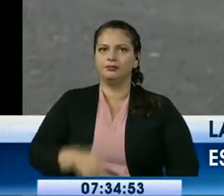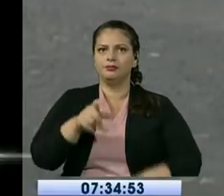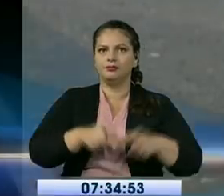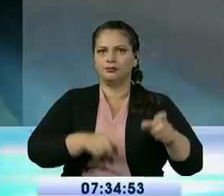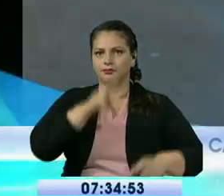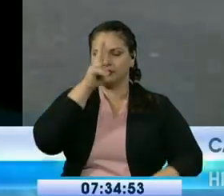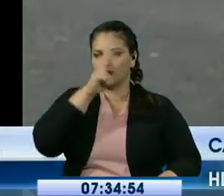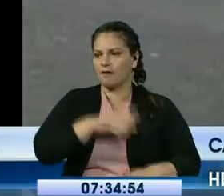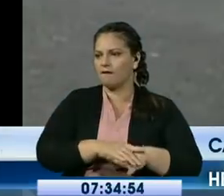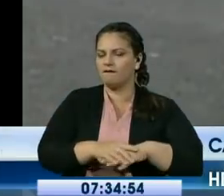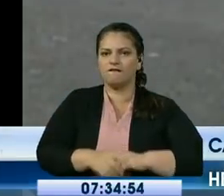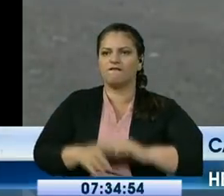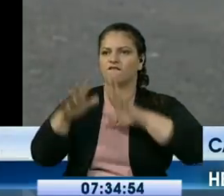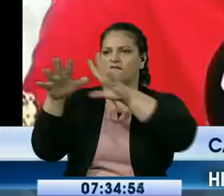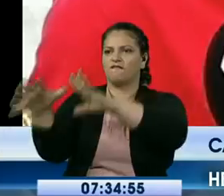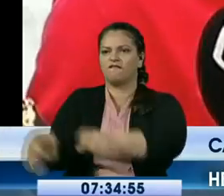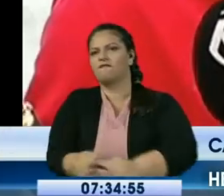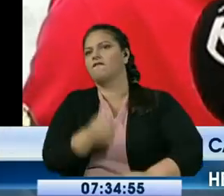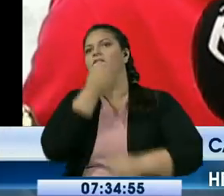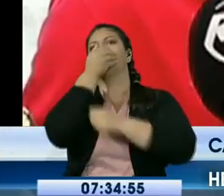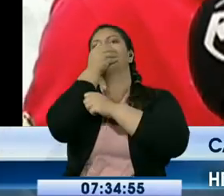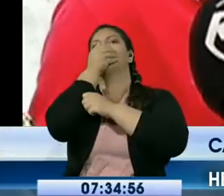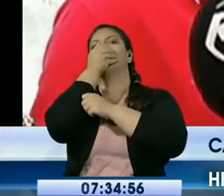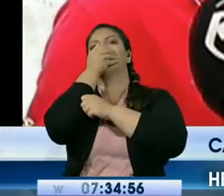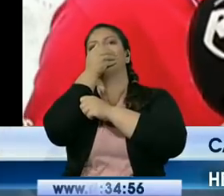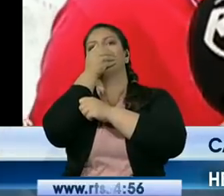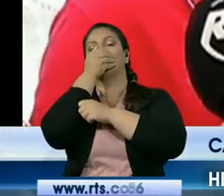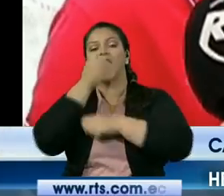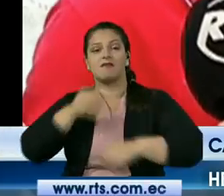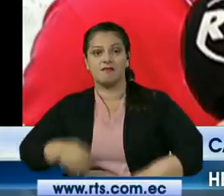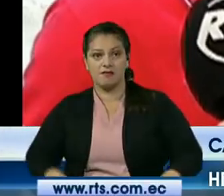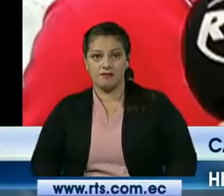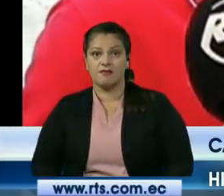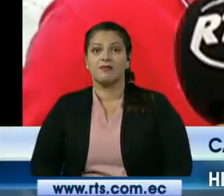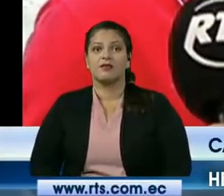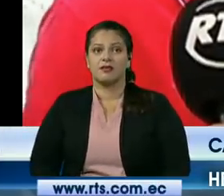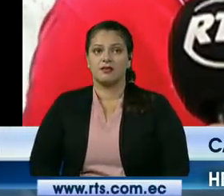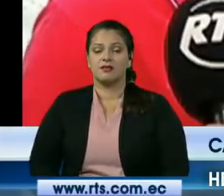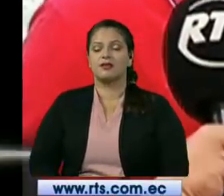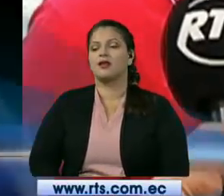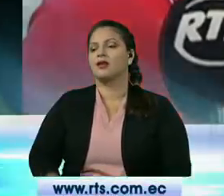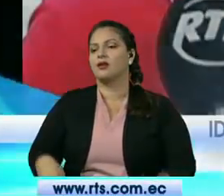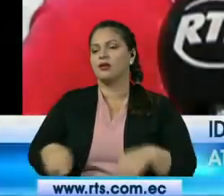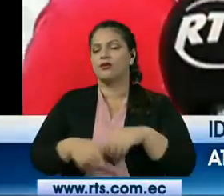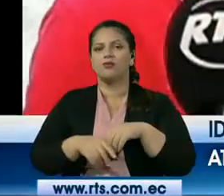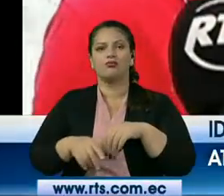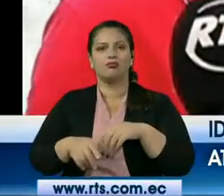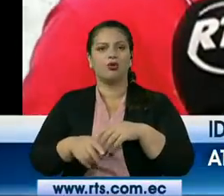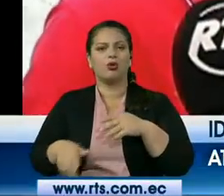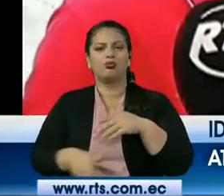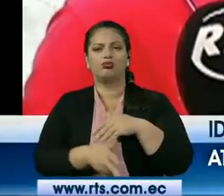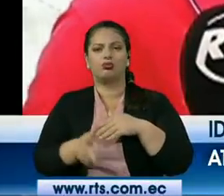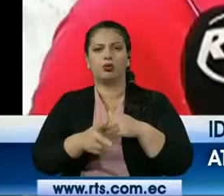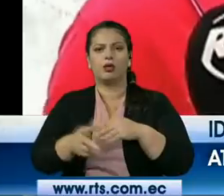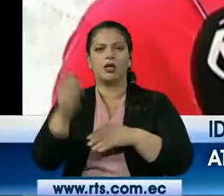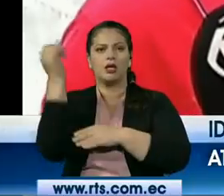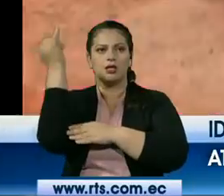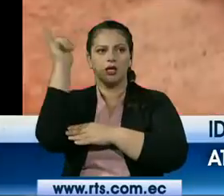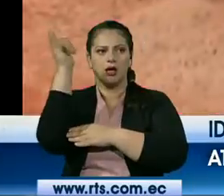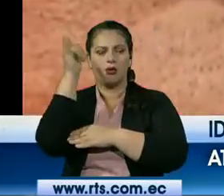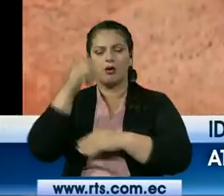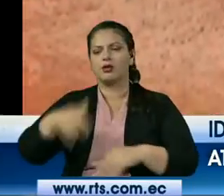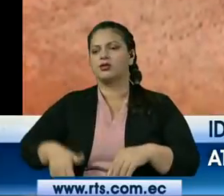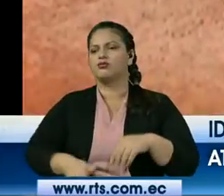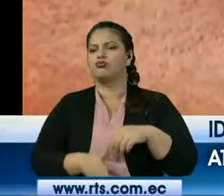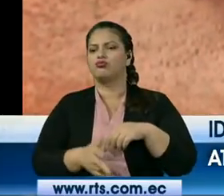por el PAN, no sé. Al escaparse del carro ese, salir corriendo y le atropella un carro. Hasta eso yo sé. A su